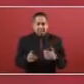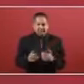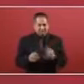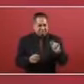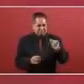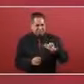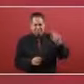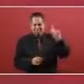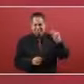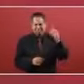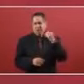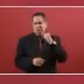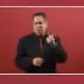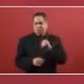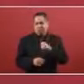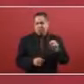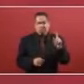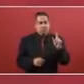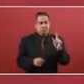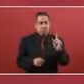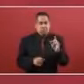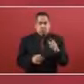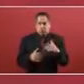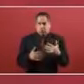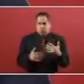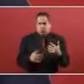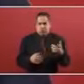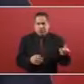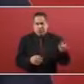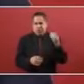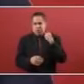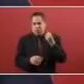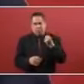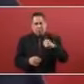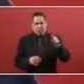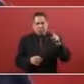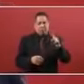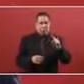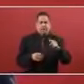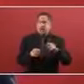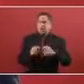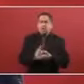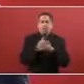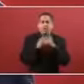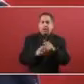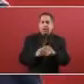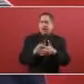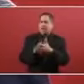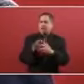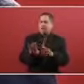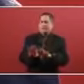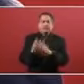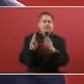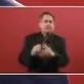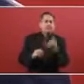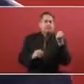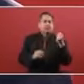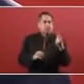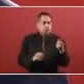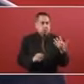de primera. Son de esos abogados que han sacado de la cárcel a